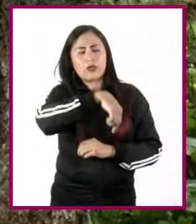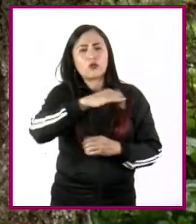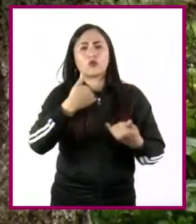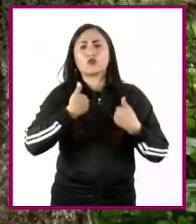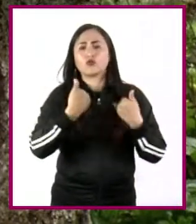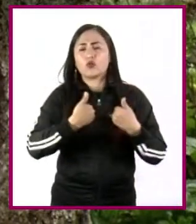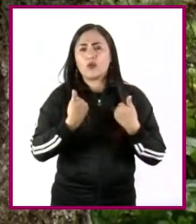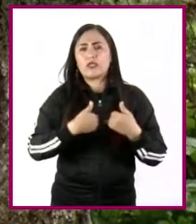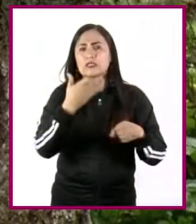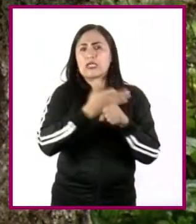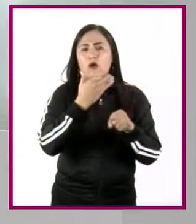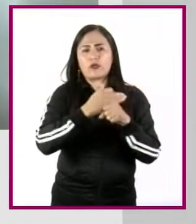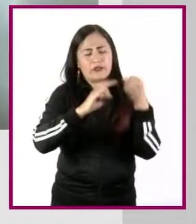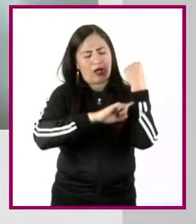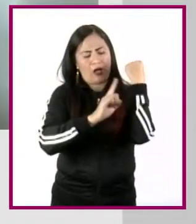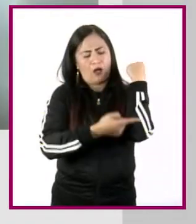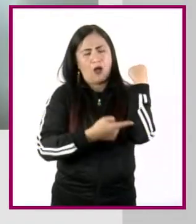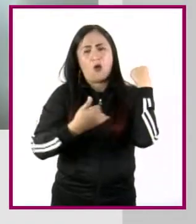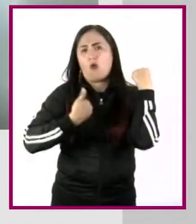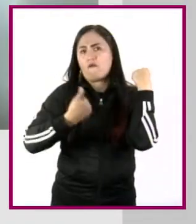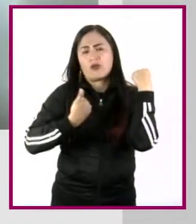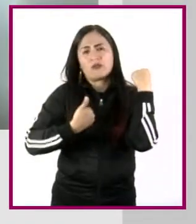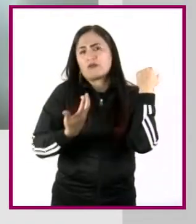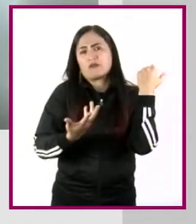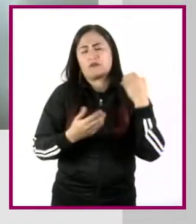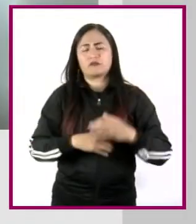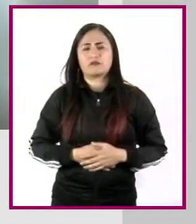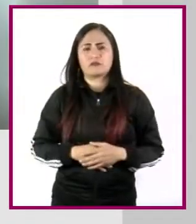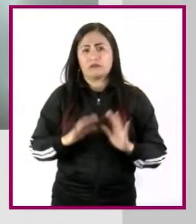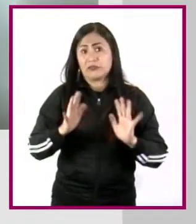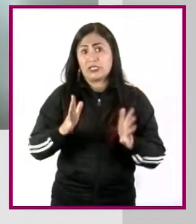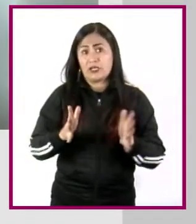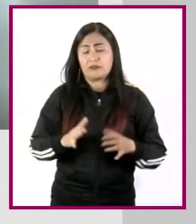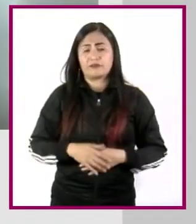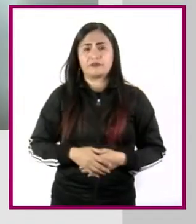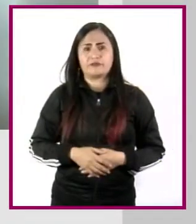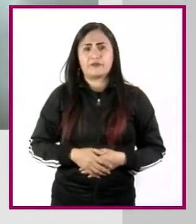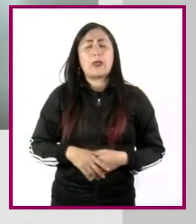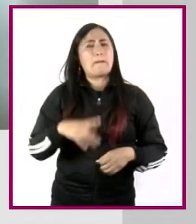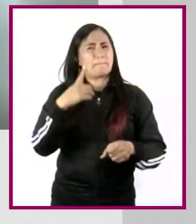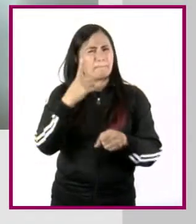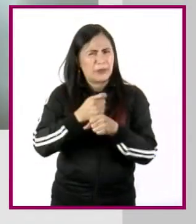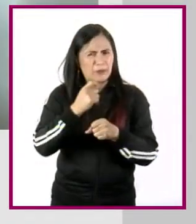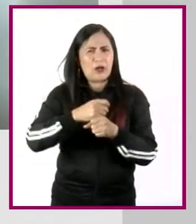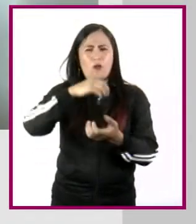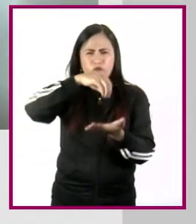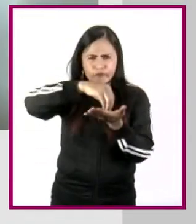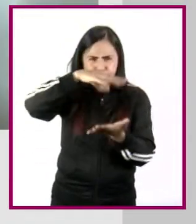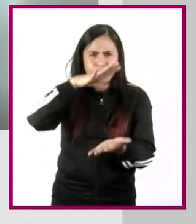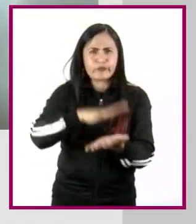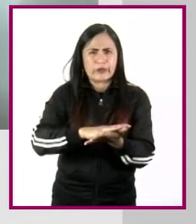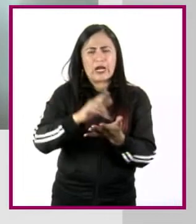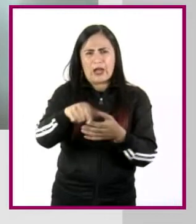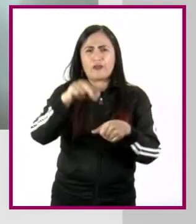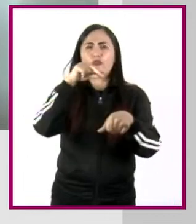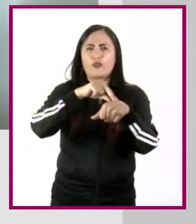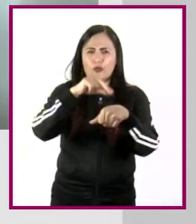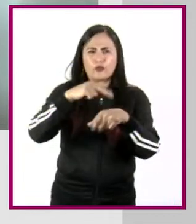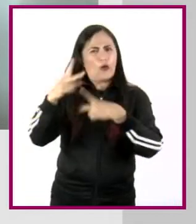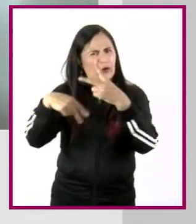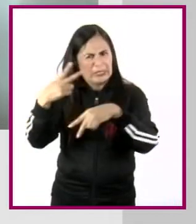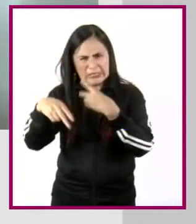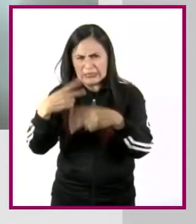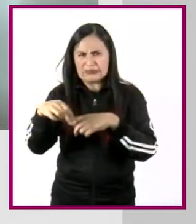un embarazo temprano? Primero, pues que no dejen de asistir a sus citas médicas y de seguimiento para que ese embarazo